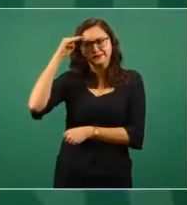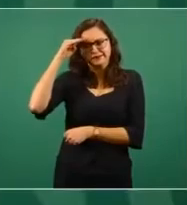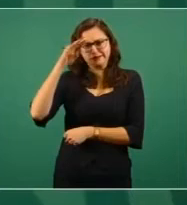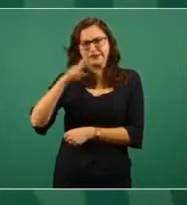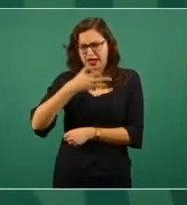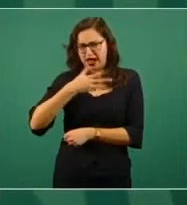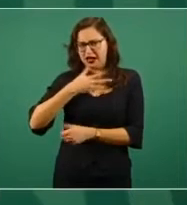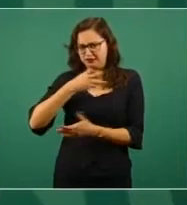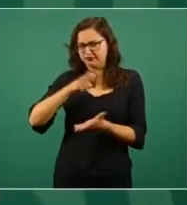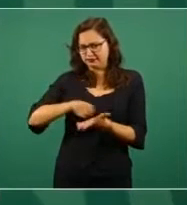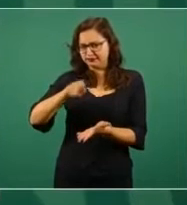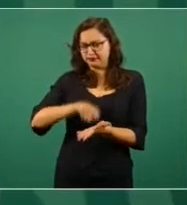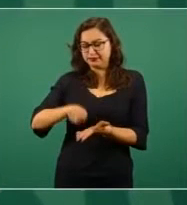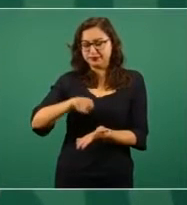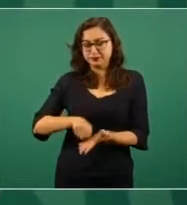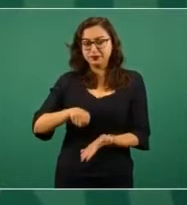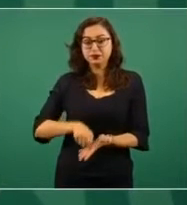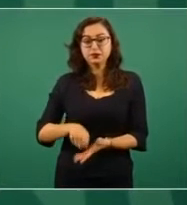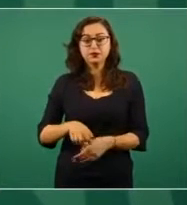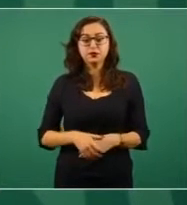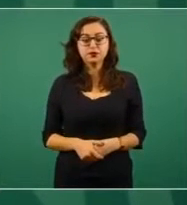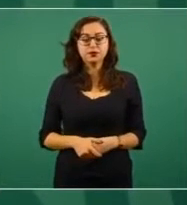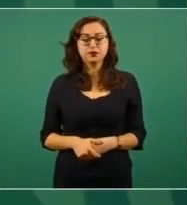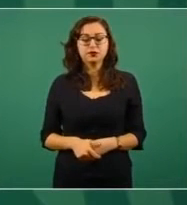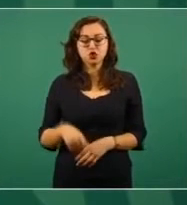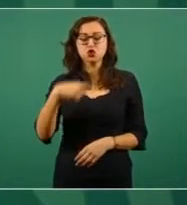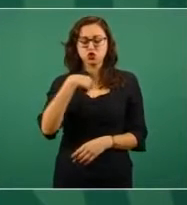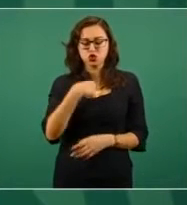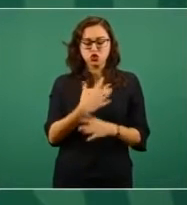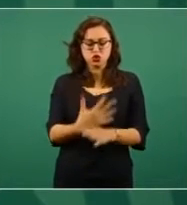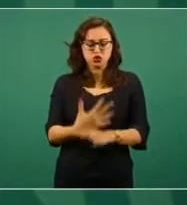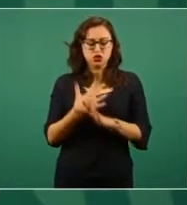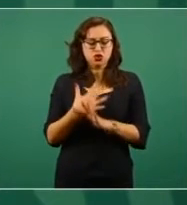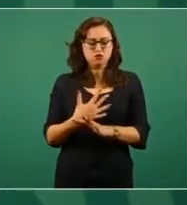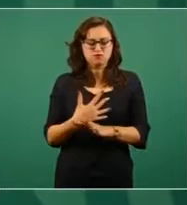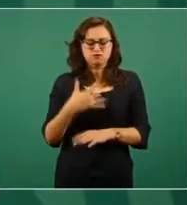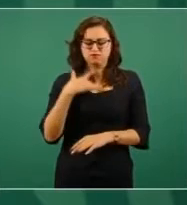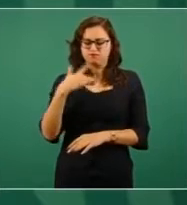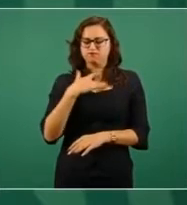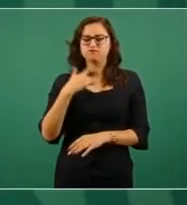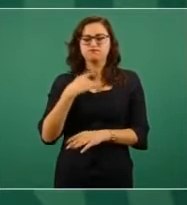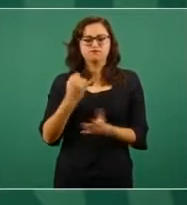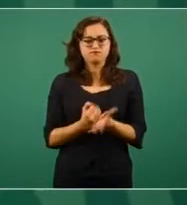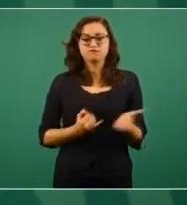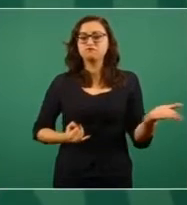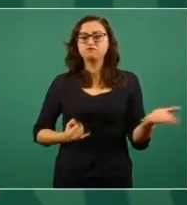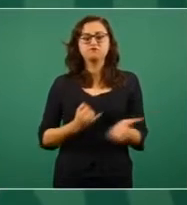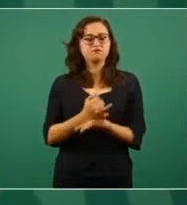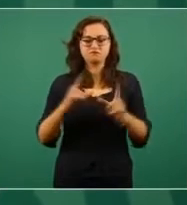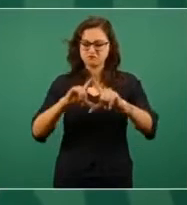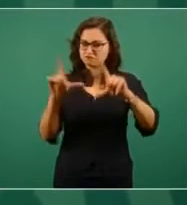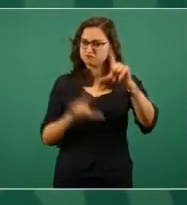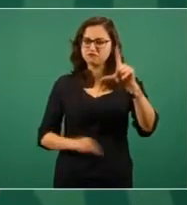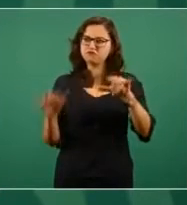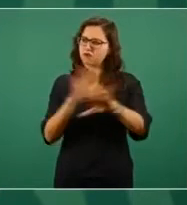en mi fuero interior, no vamos a dejar de avanzar en la transformación